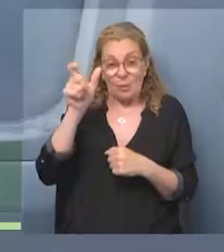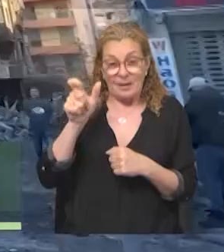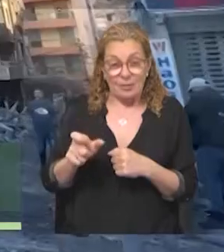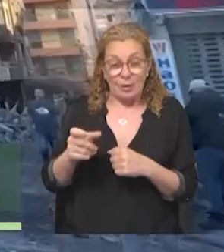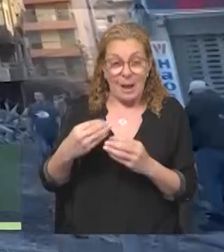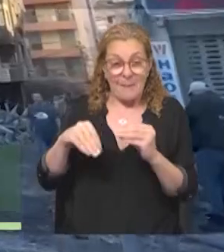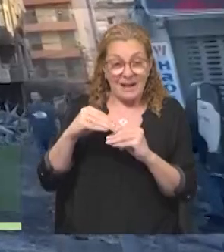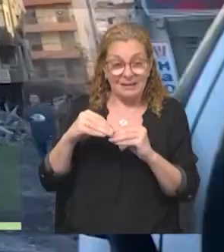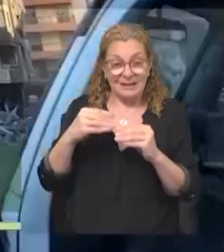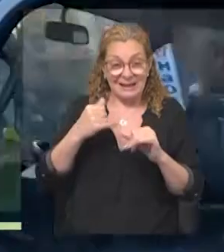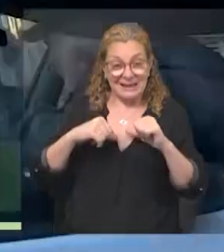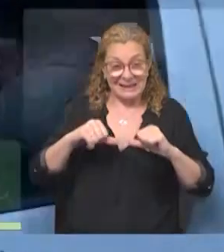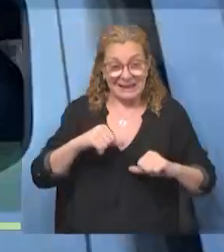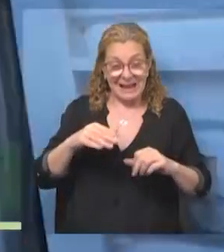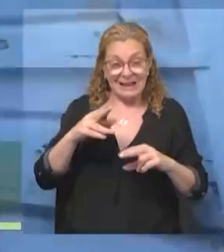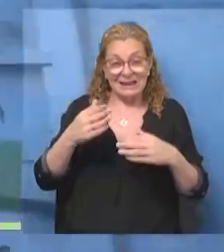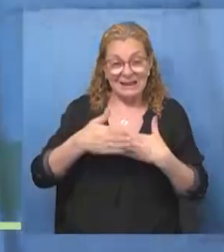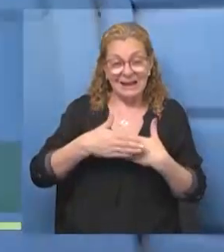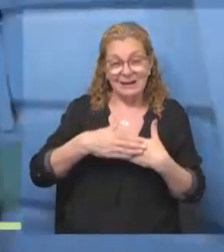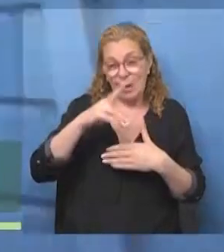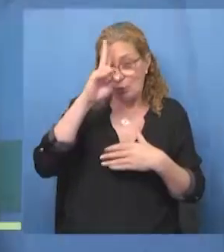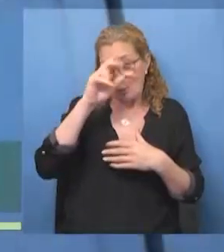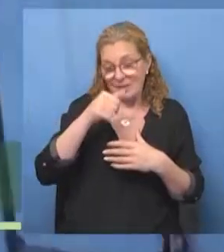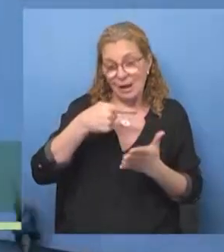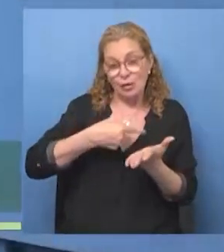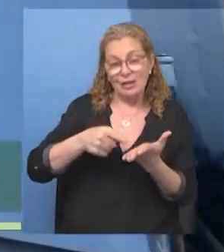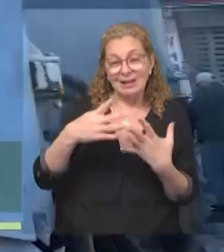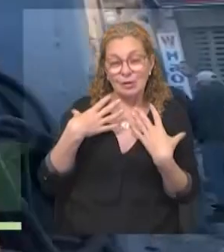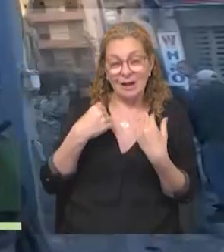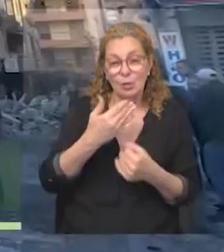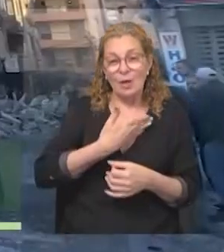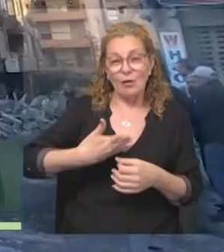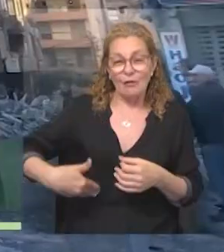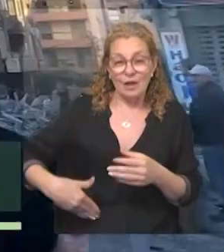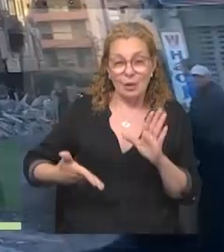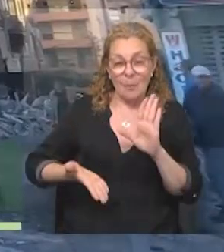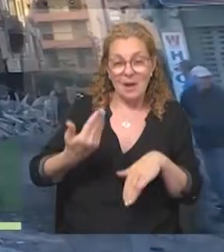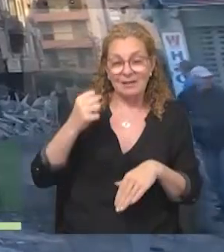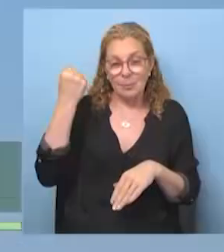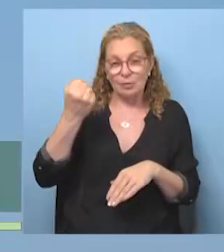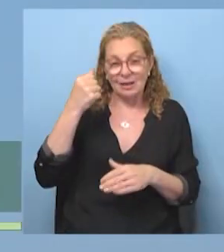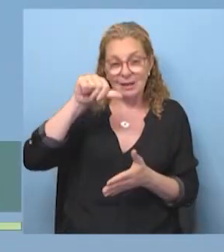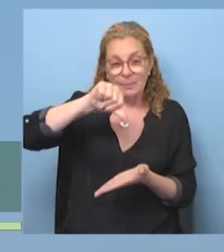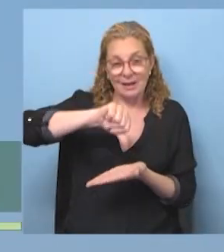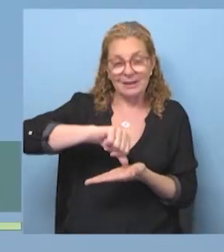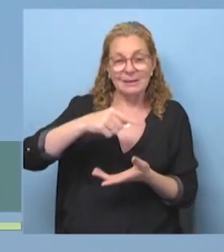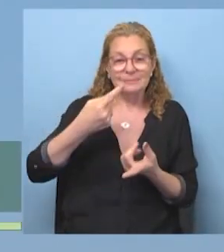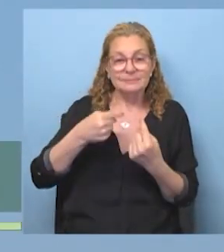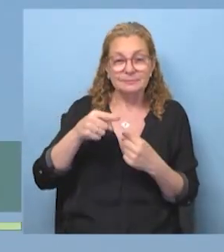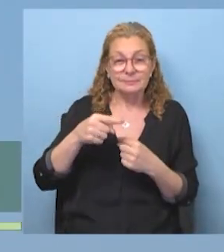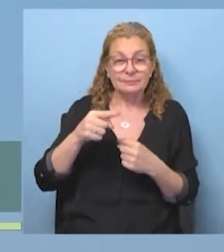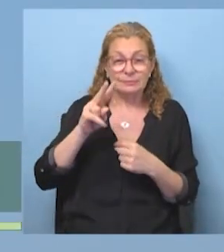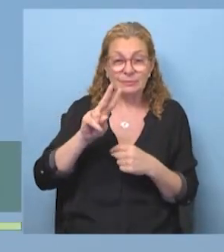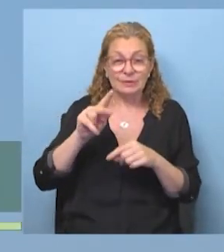heridas cerca del hospital rafik kariri uno de los centros de salud gubernamentales más importantes del país Mientras tanto al menos